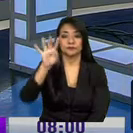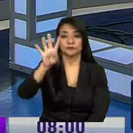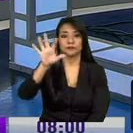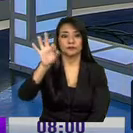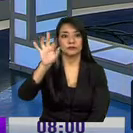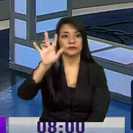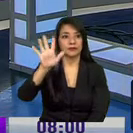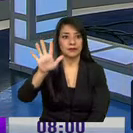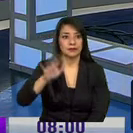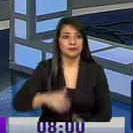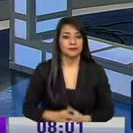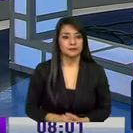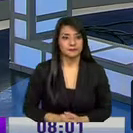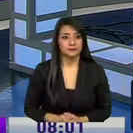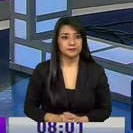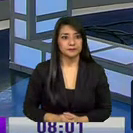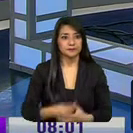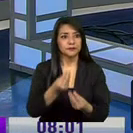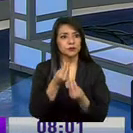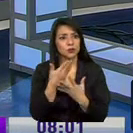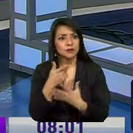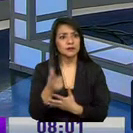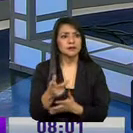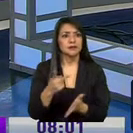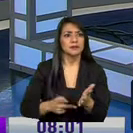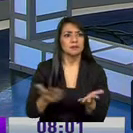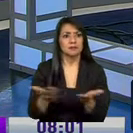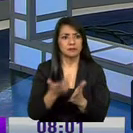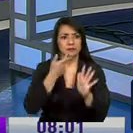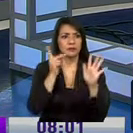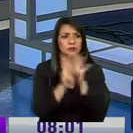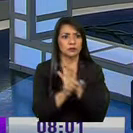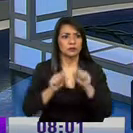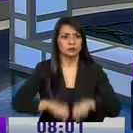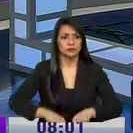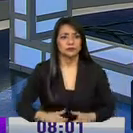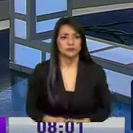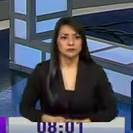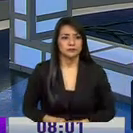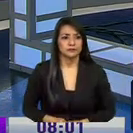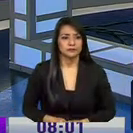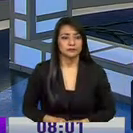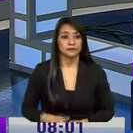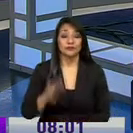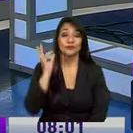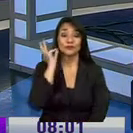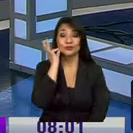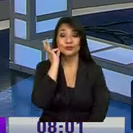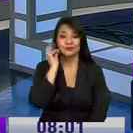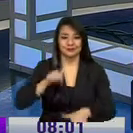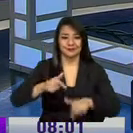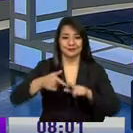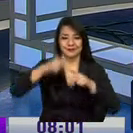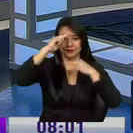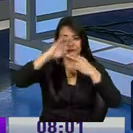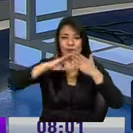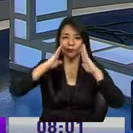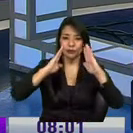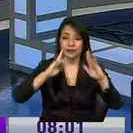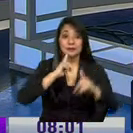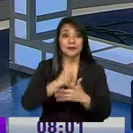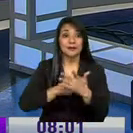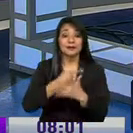098-518-4393, para que usted también nos comente qué es lo que pase ahí, para que nos haga sus denuncias. ¿Sabes qué? Claudia, una querida amiga de este noticiero, nos decía